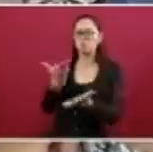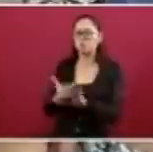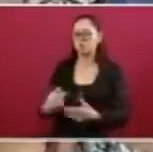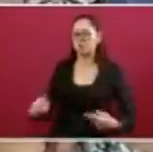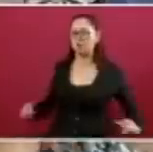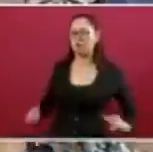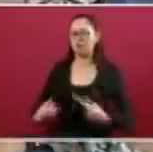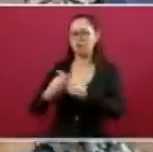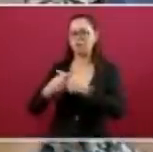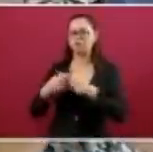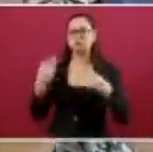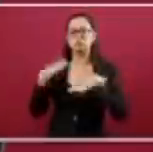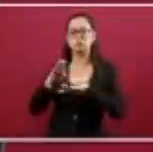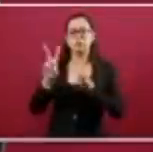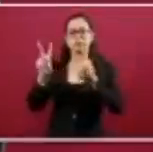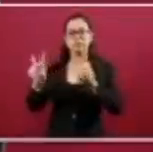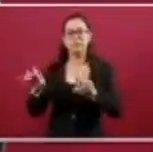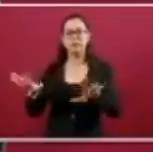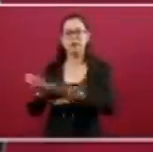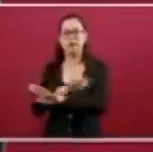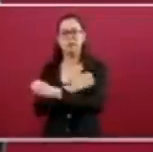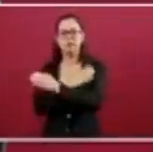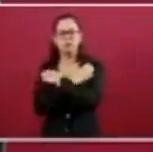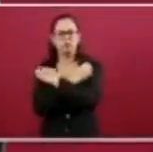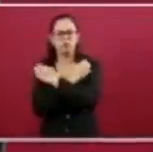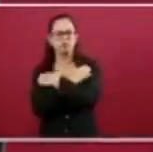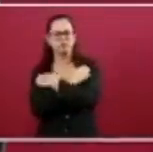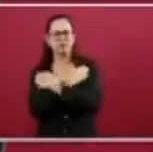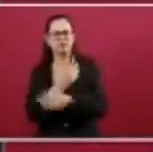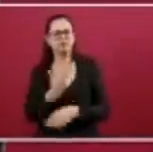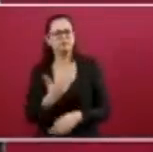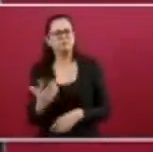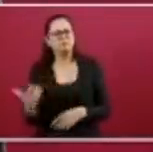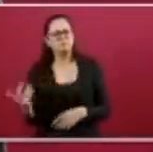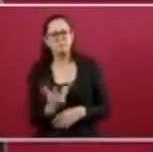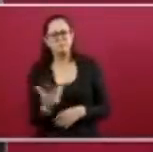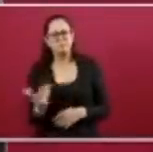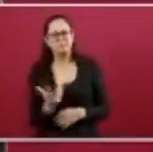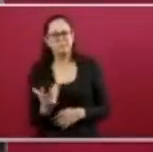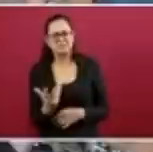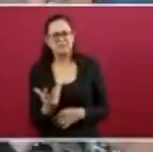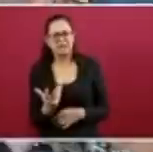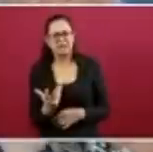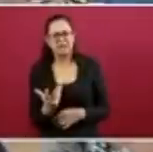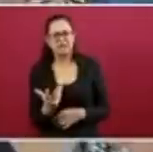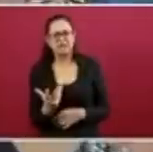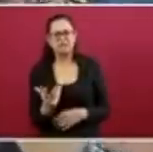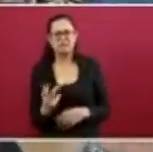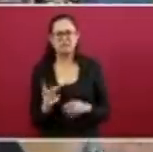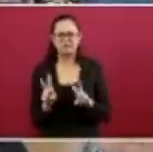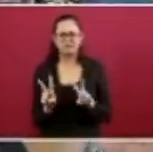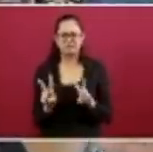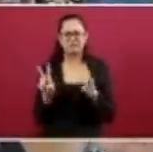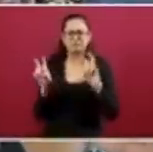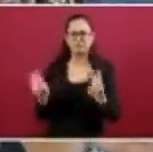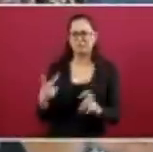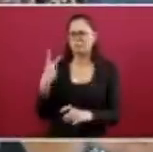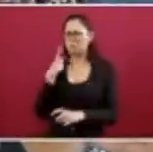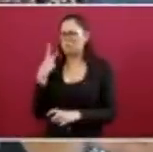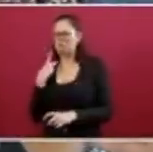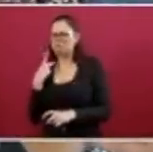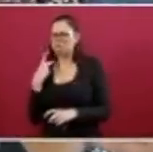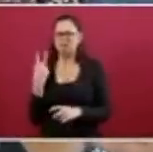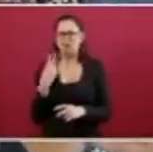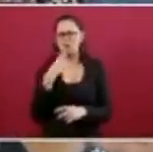educativa. Preguntarle, pues, ¿qué se va a hacer para que pues no se politice el tema y se convierta pues en